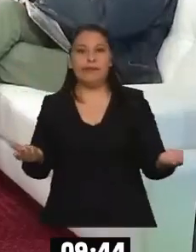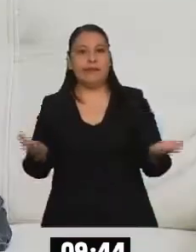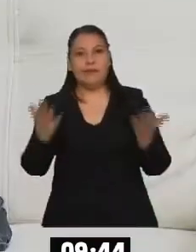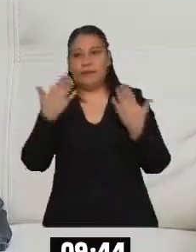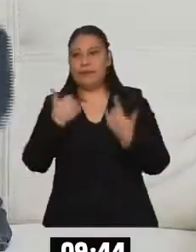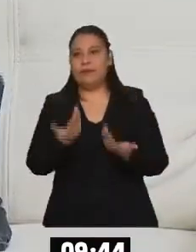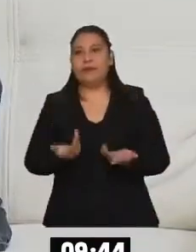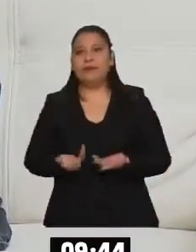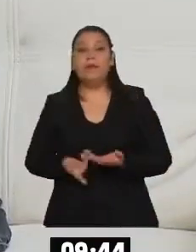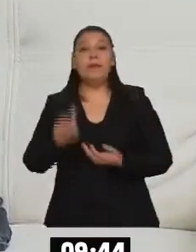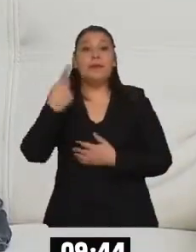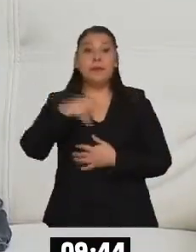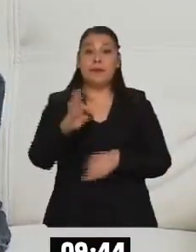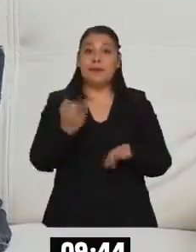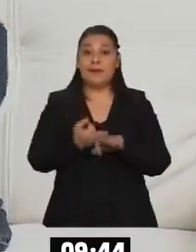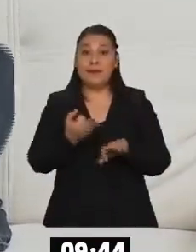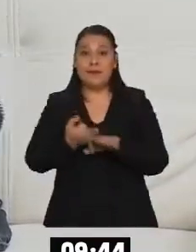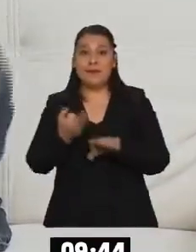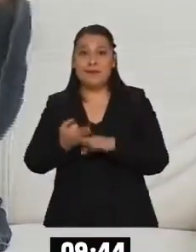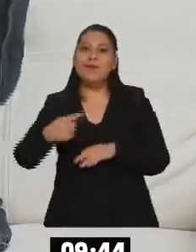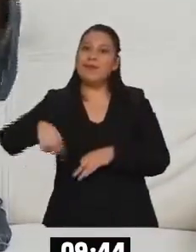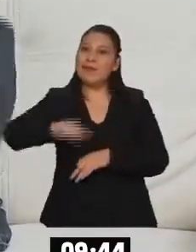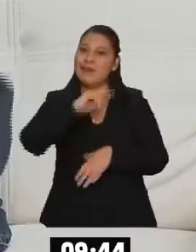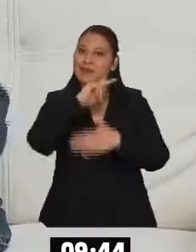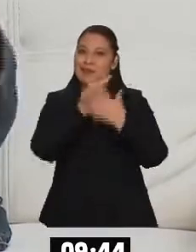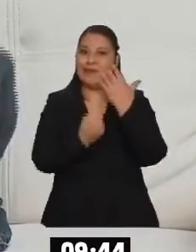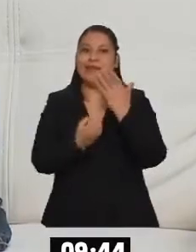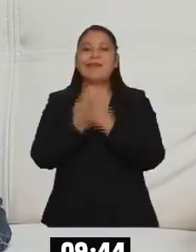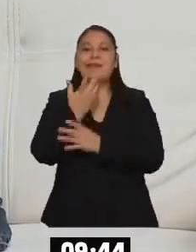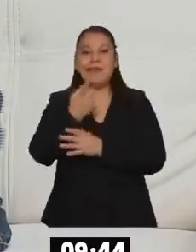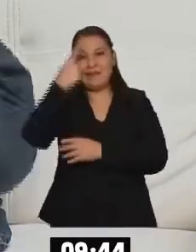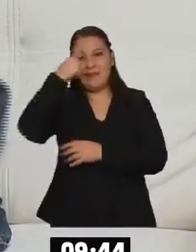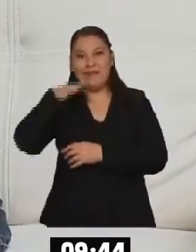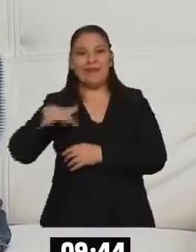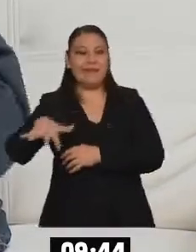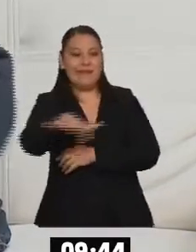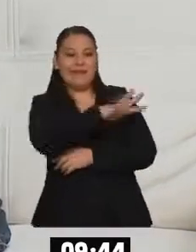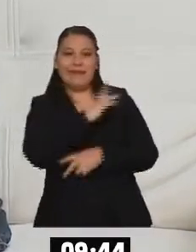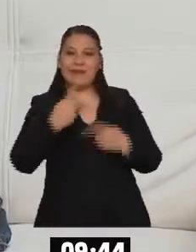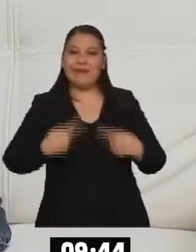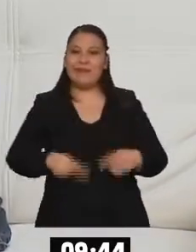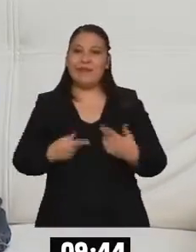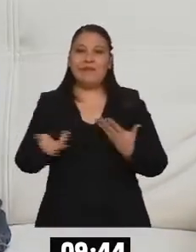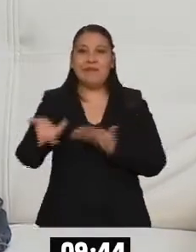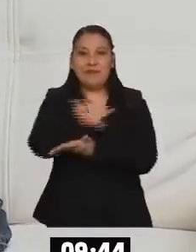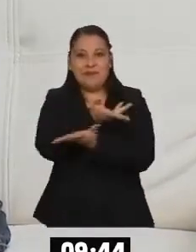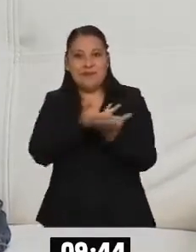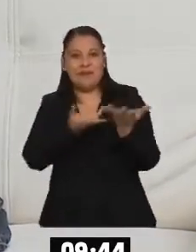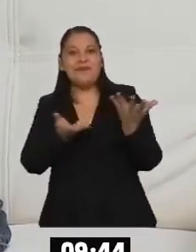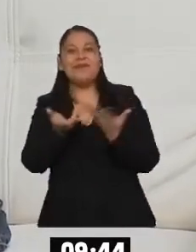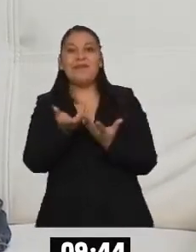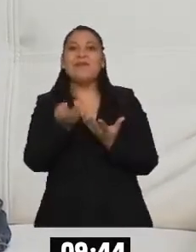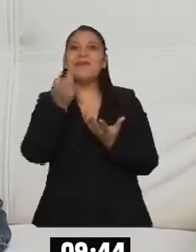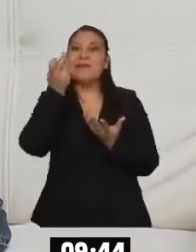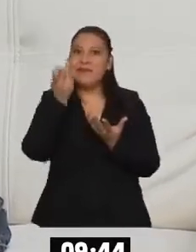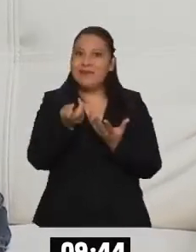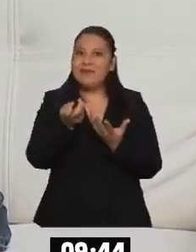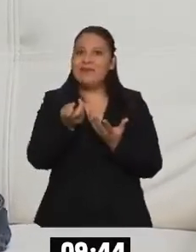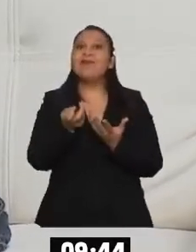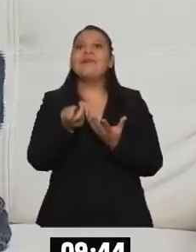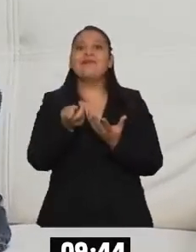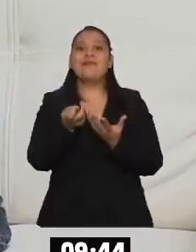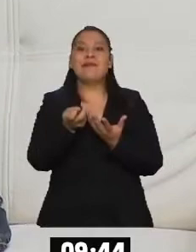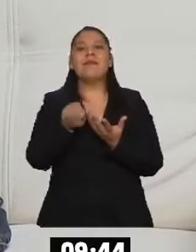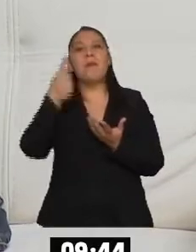vamos a generar con esta gestión y esta acción ciudadana con ese a ser nuestro que esto sea una